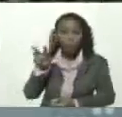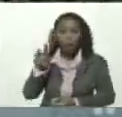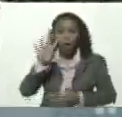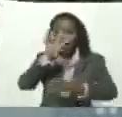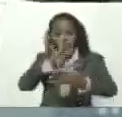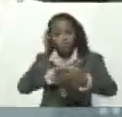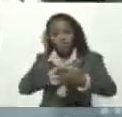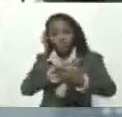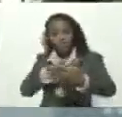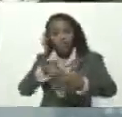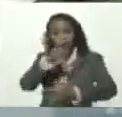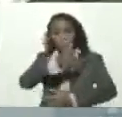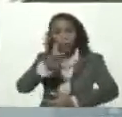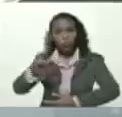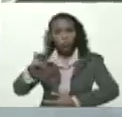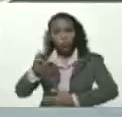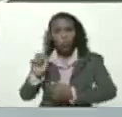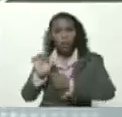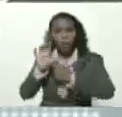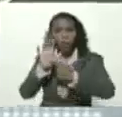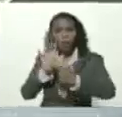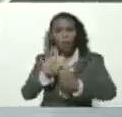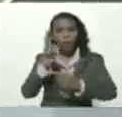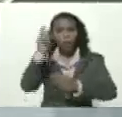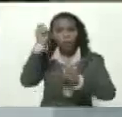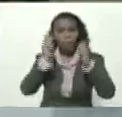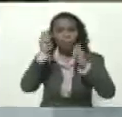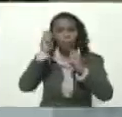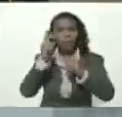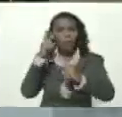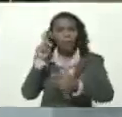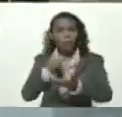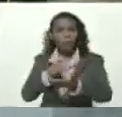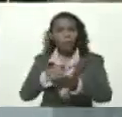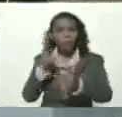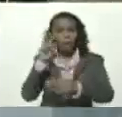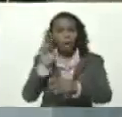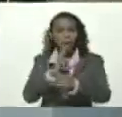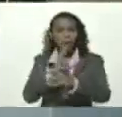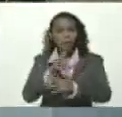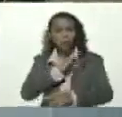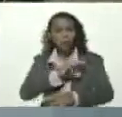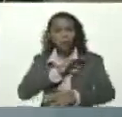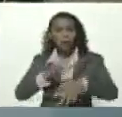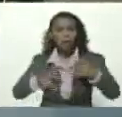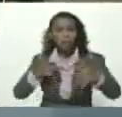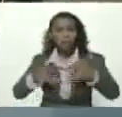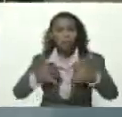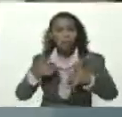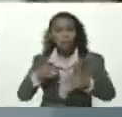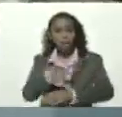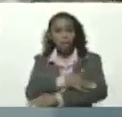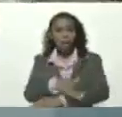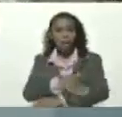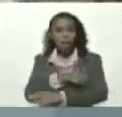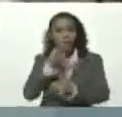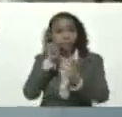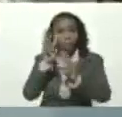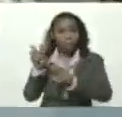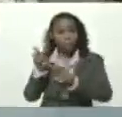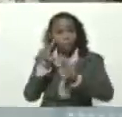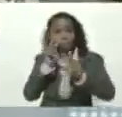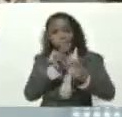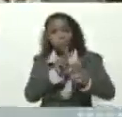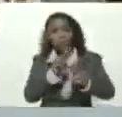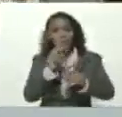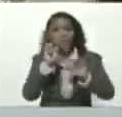los candidatos, en los medios de comunicación, en las redes sociales, en las actividades de calle. Son cerca